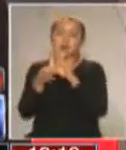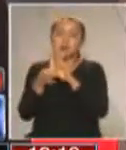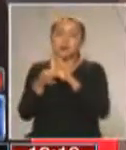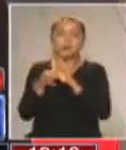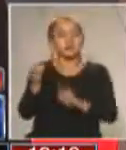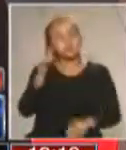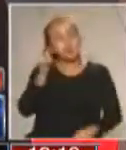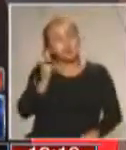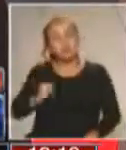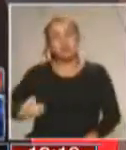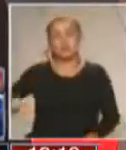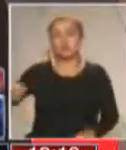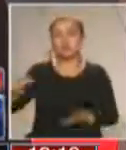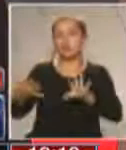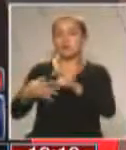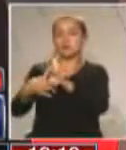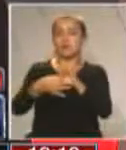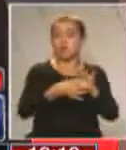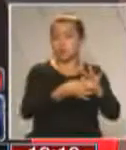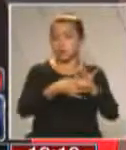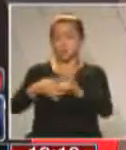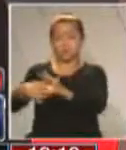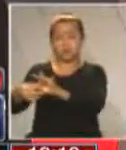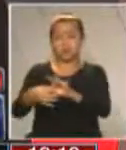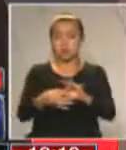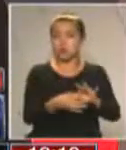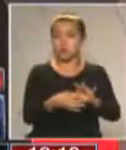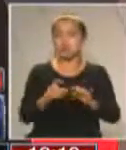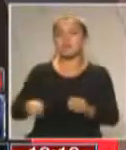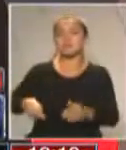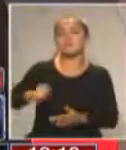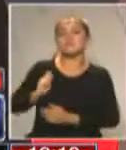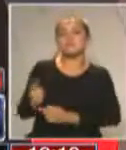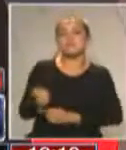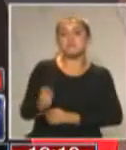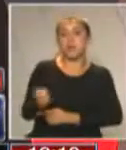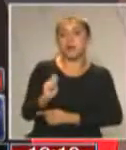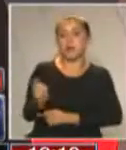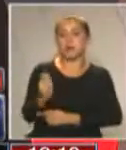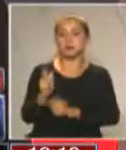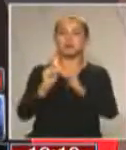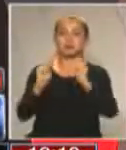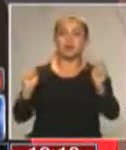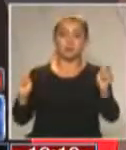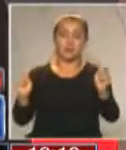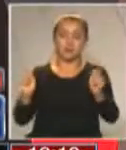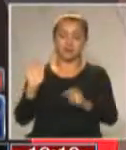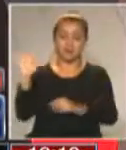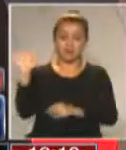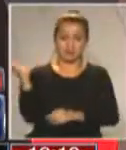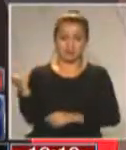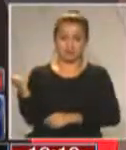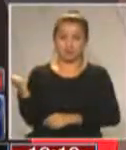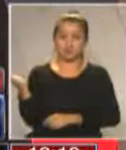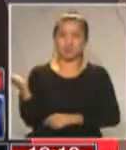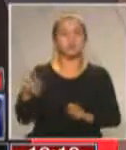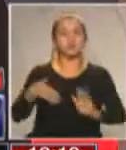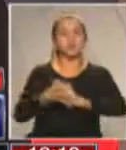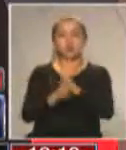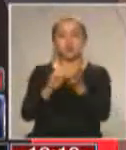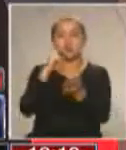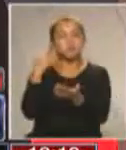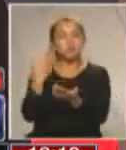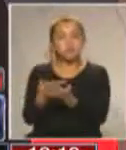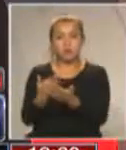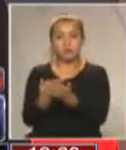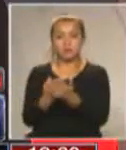eterno y una vinculación con esas personas que les financian las campañas de manera irregular. Por lo tanto, toda la evidencia que tenemos hoy en